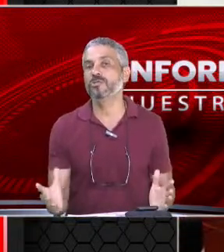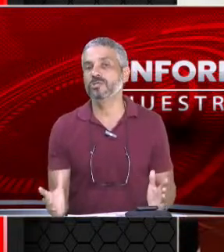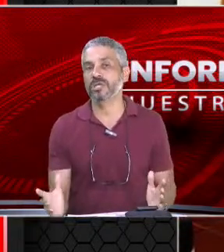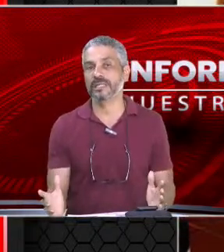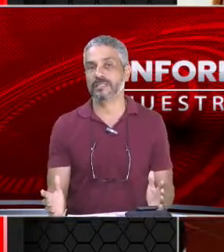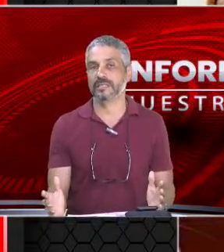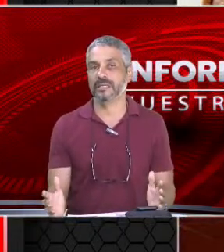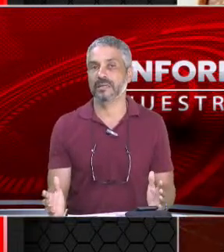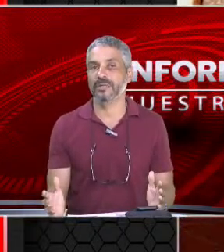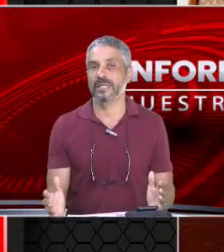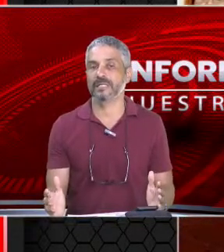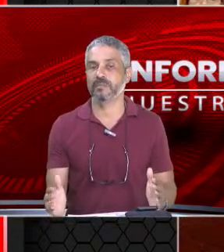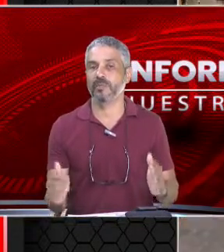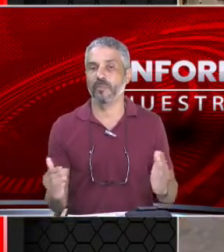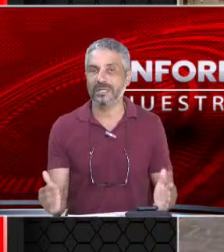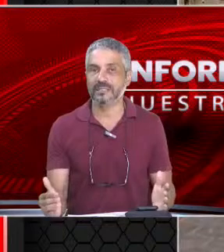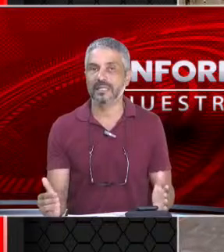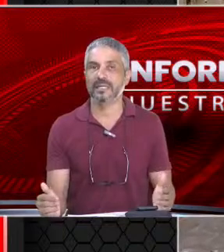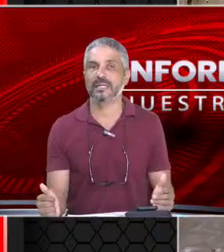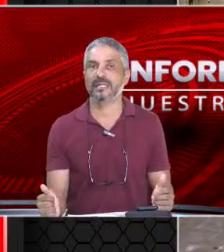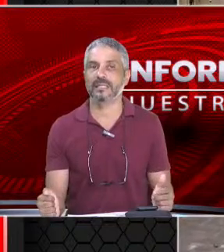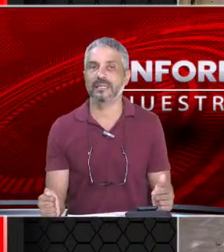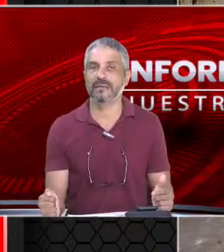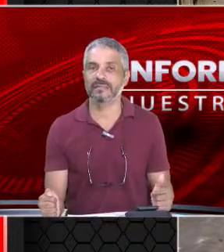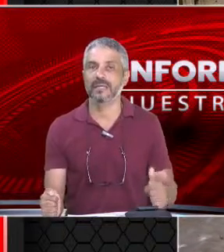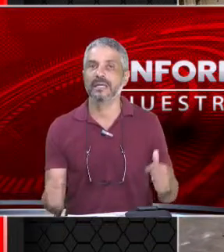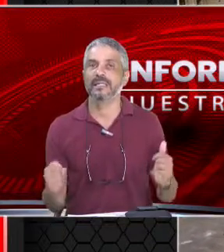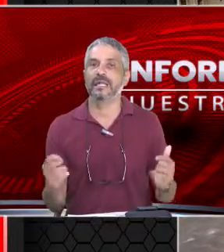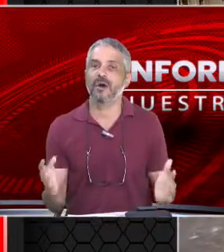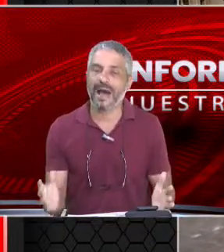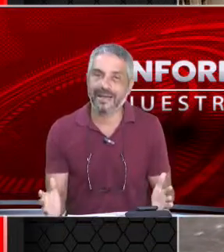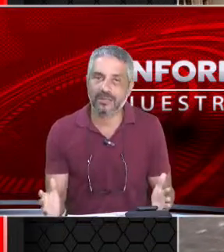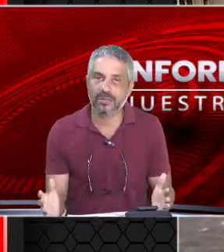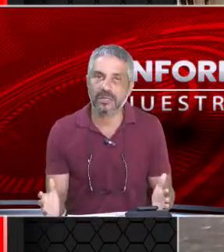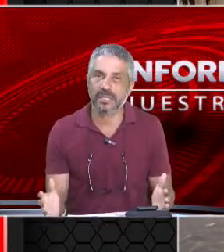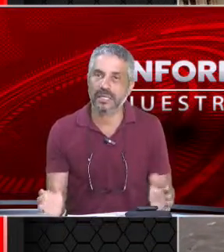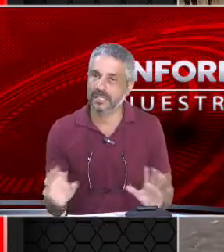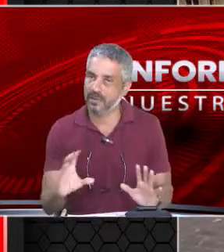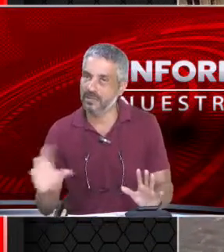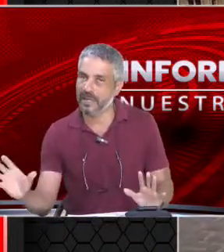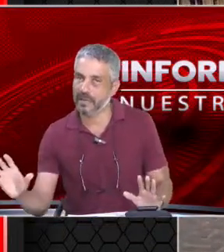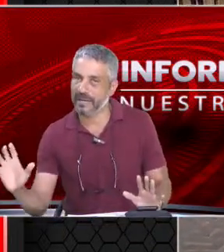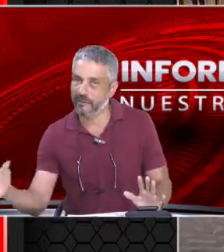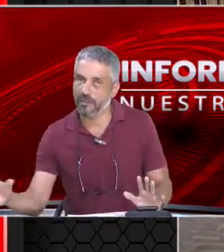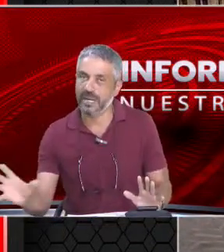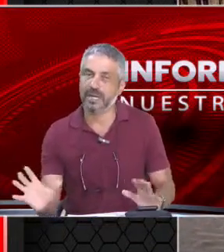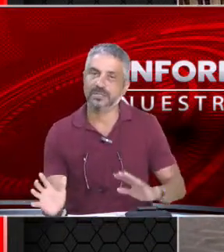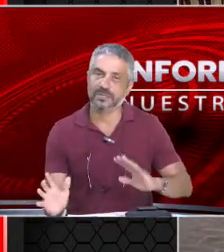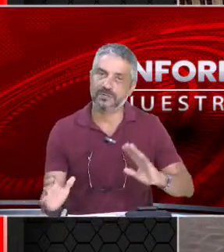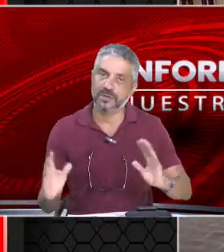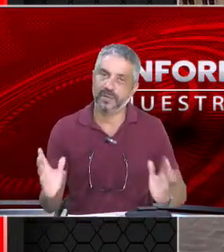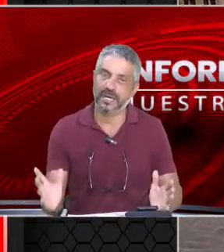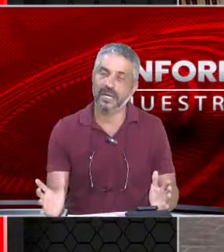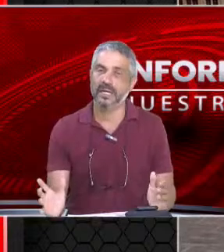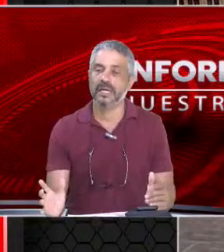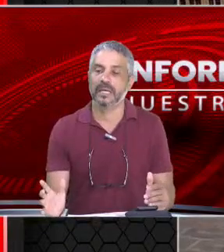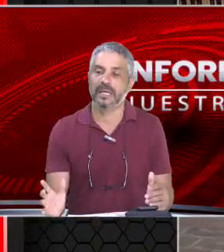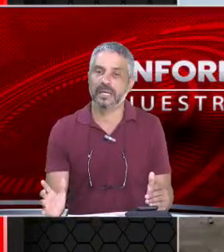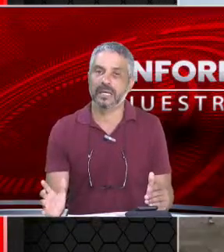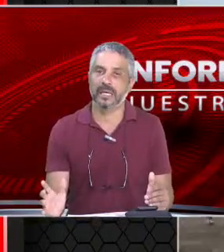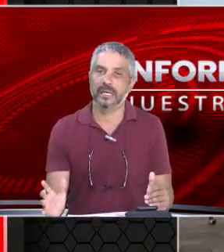ventilar muchas, digamos, de las propuestas legislativas, de los actos legislativos que reforman la Constitución